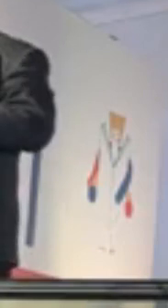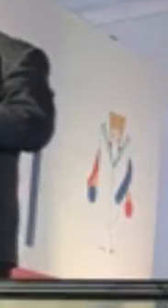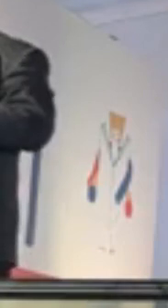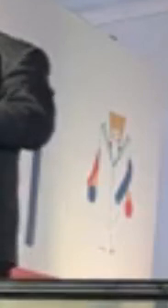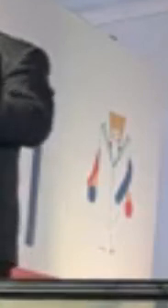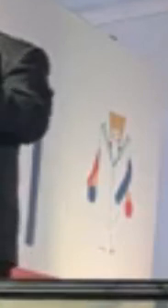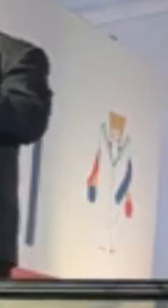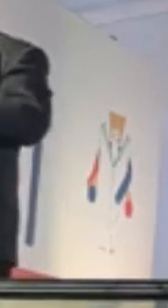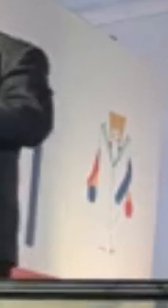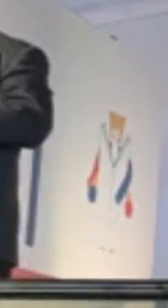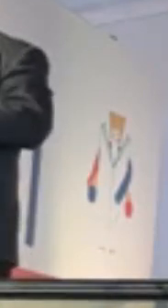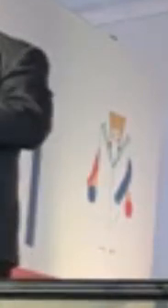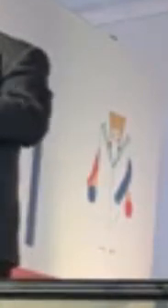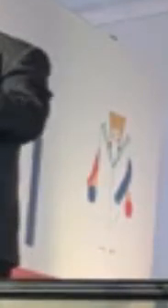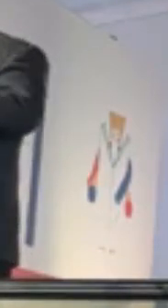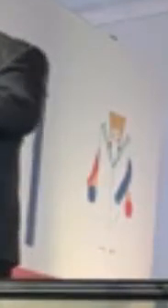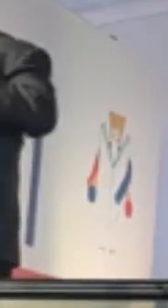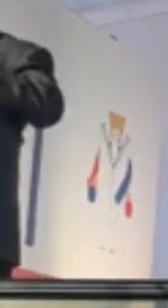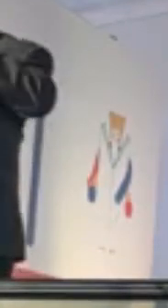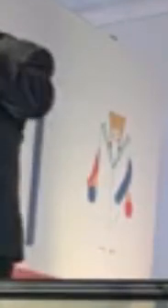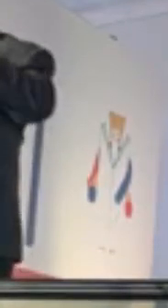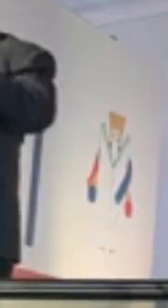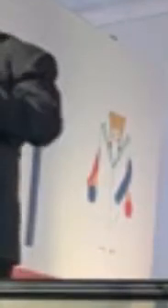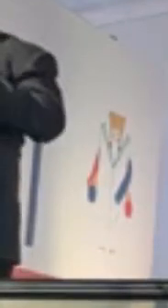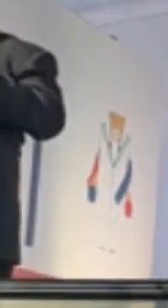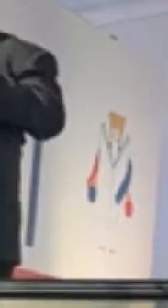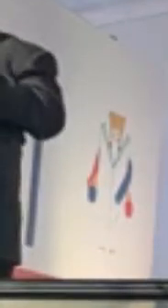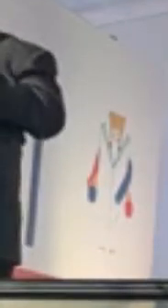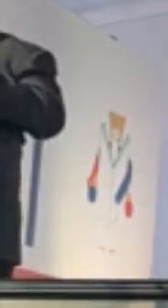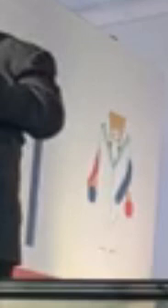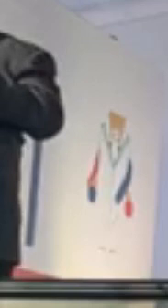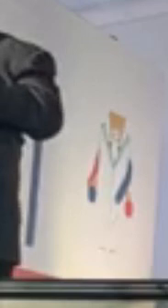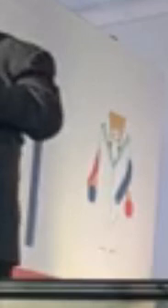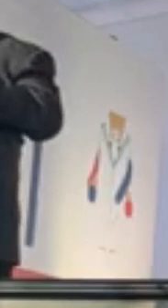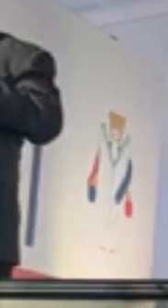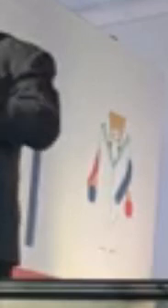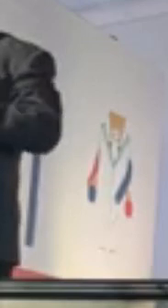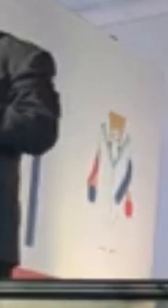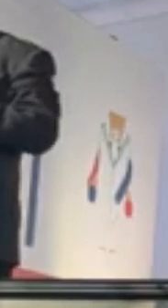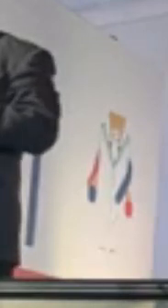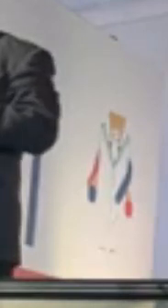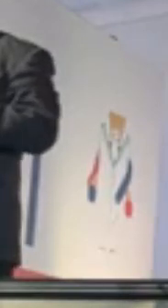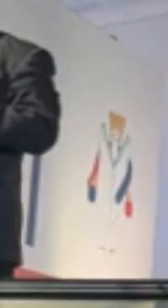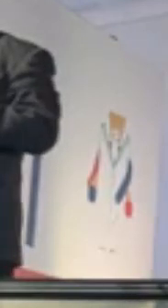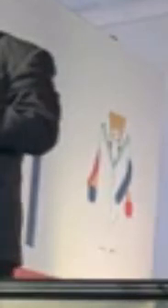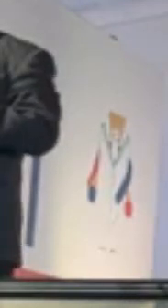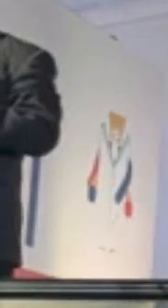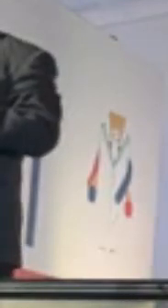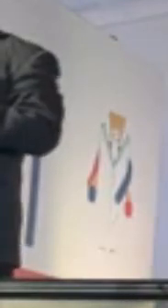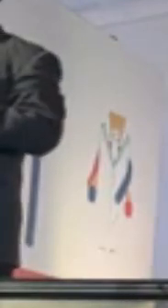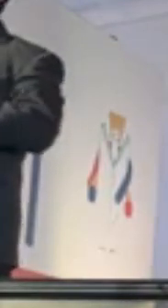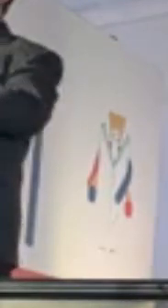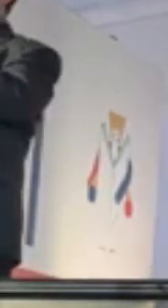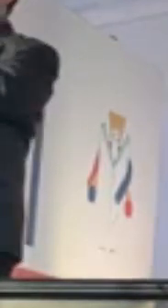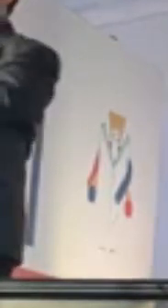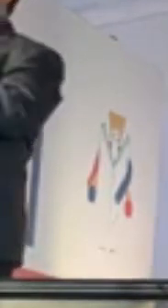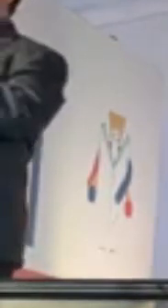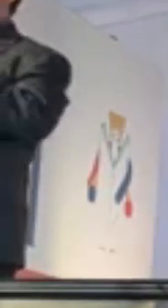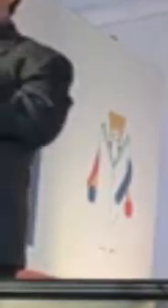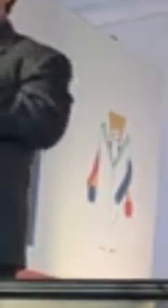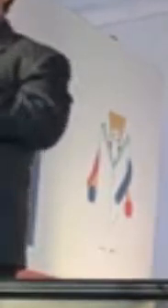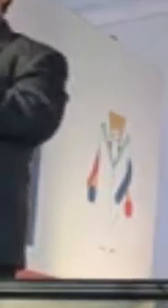nueva neocolonización y retomar como un pacto trasero Latinoamérica de nueva,